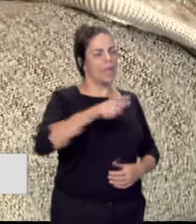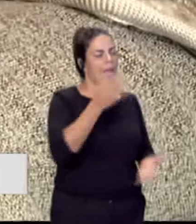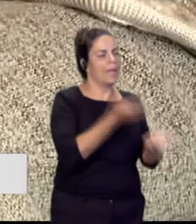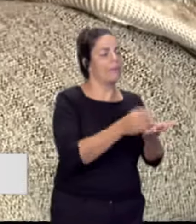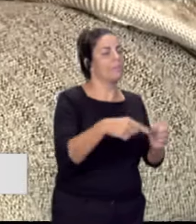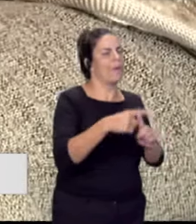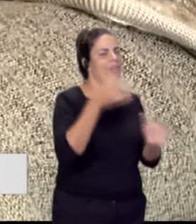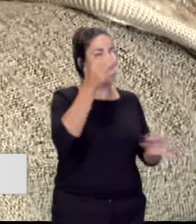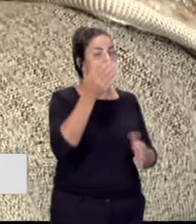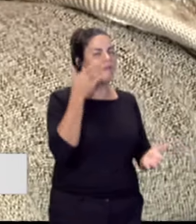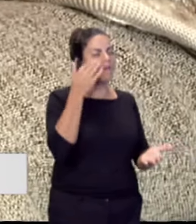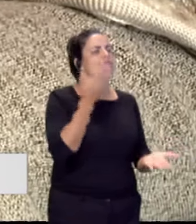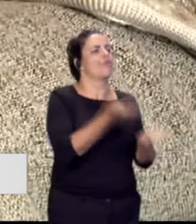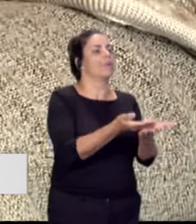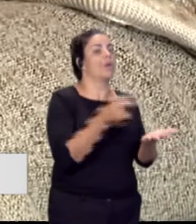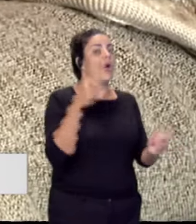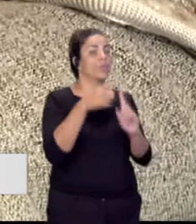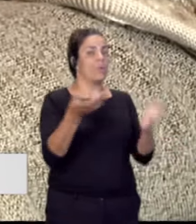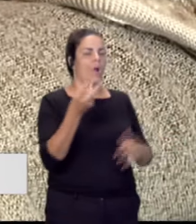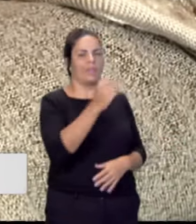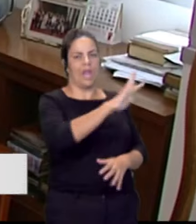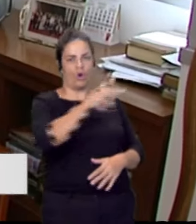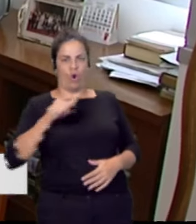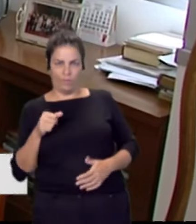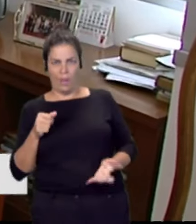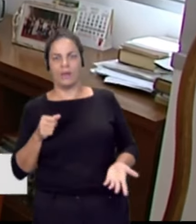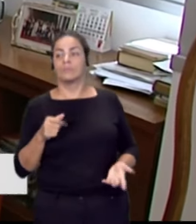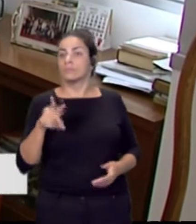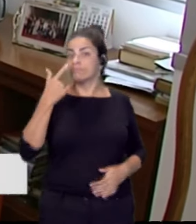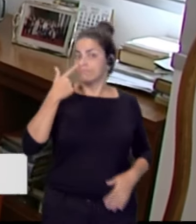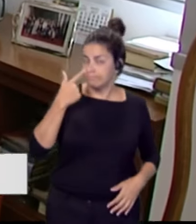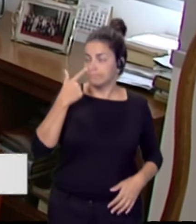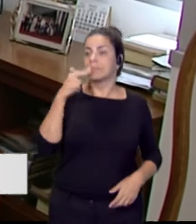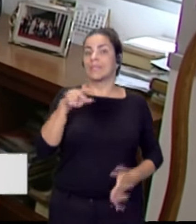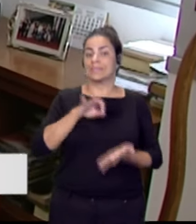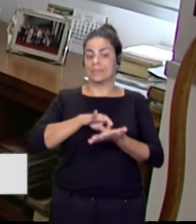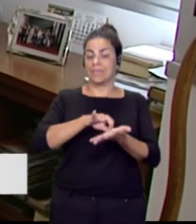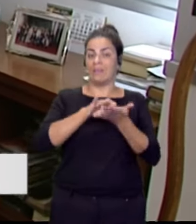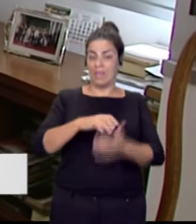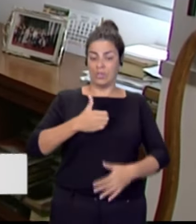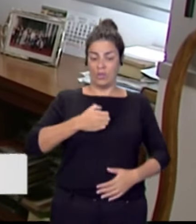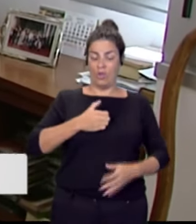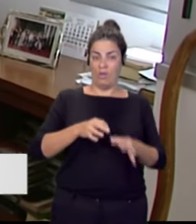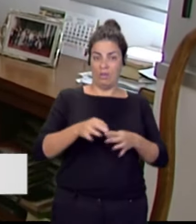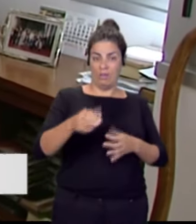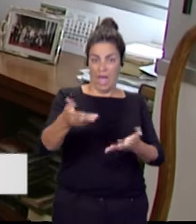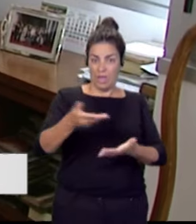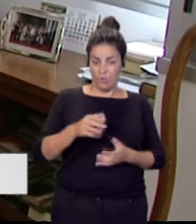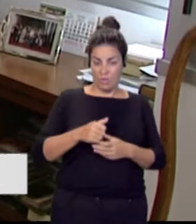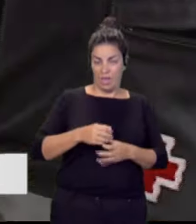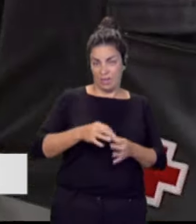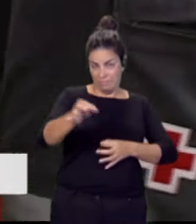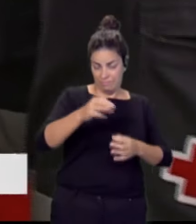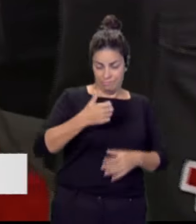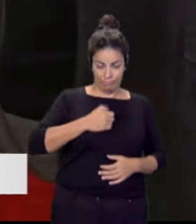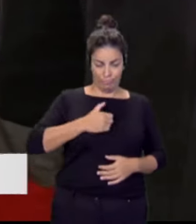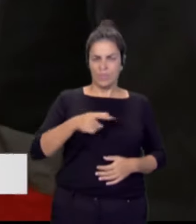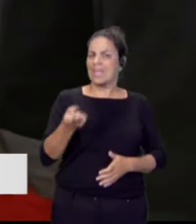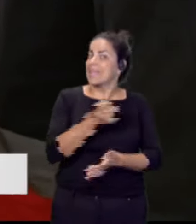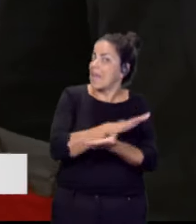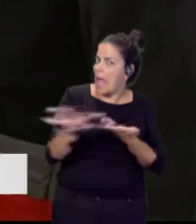para robarnos el dinero. Debemos tener en cuenta que este servicio de teleasistencia es gratuito. La